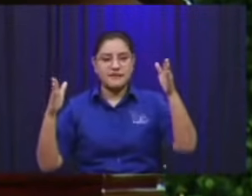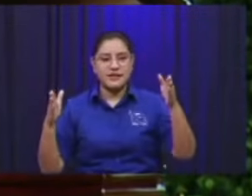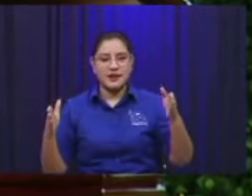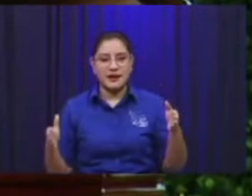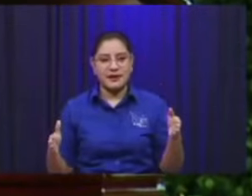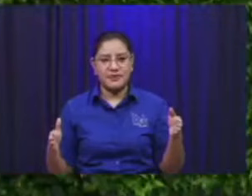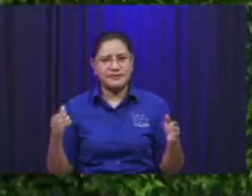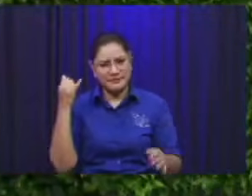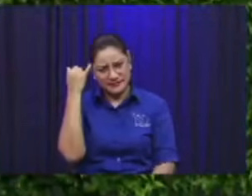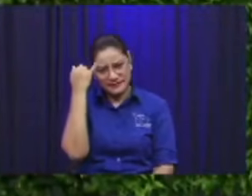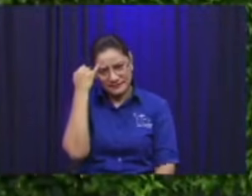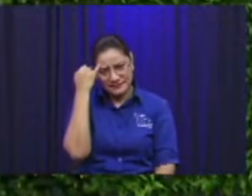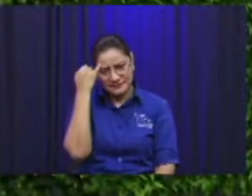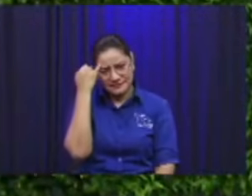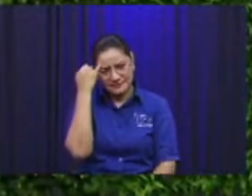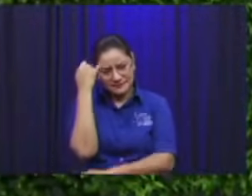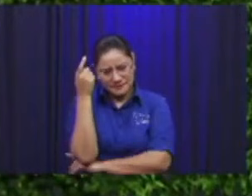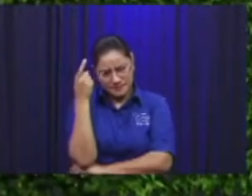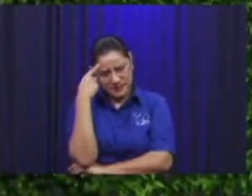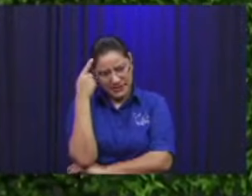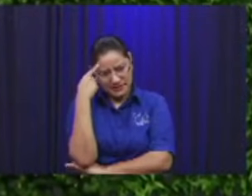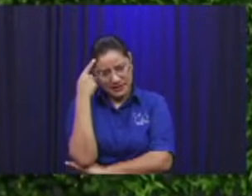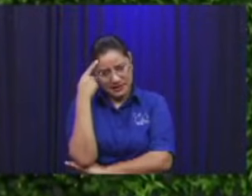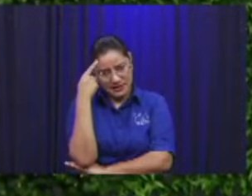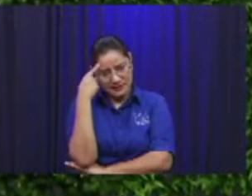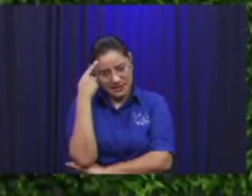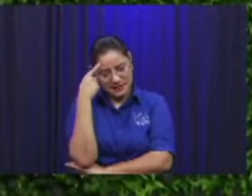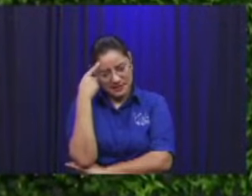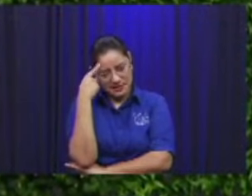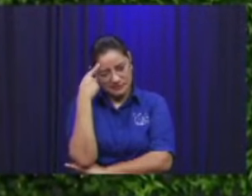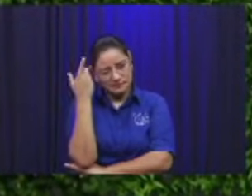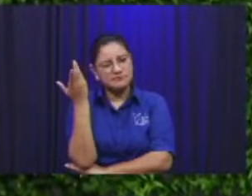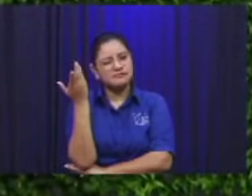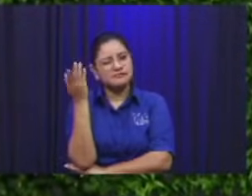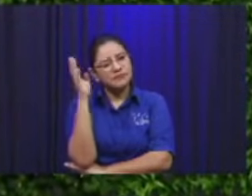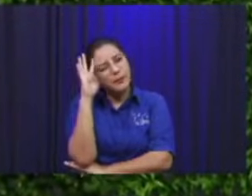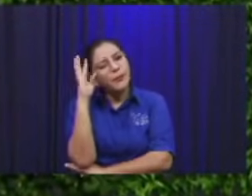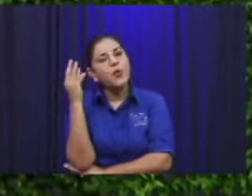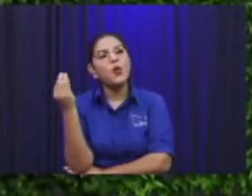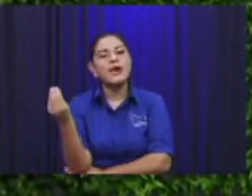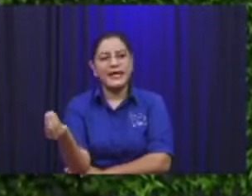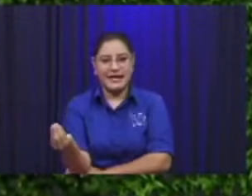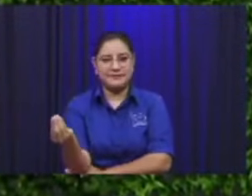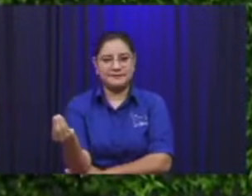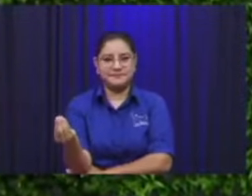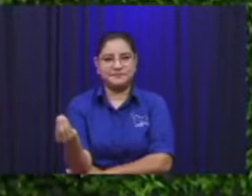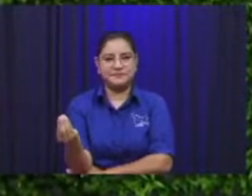no piense piense por un jimmy neutron por qué